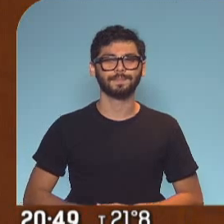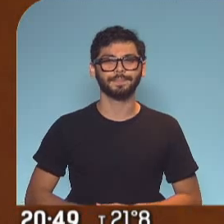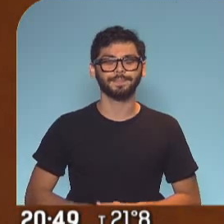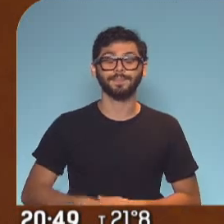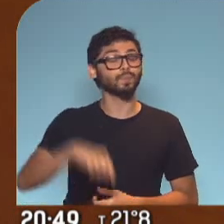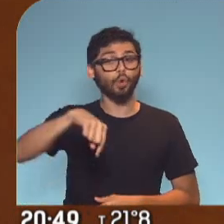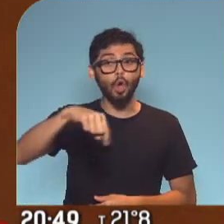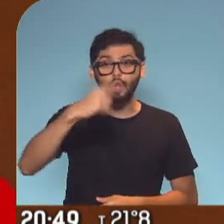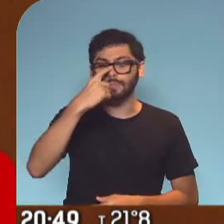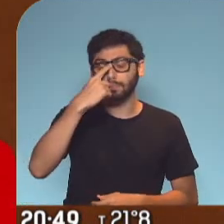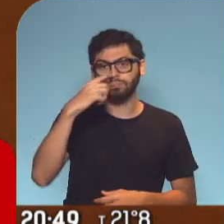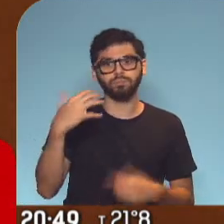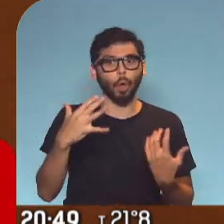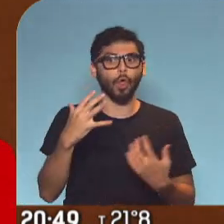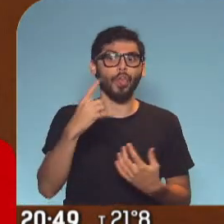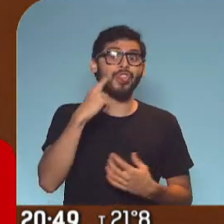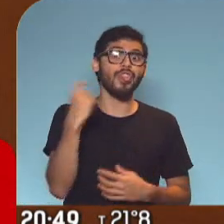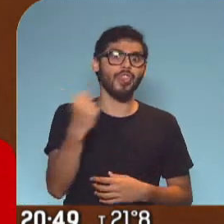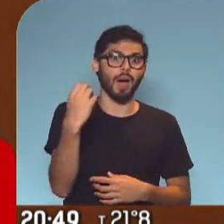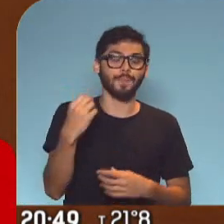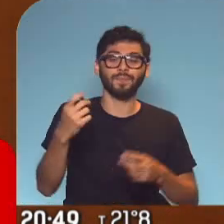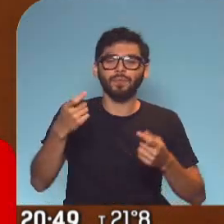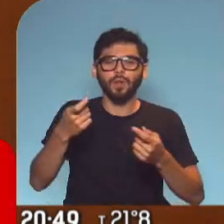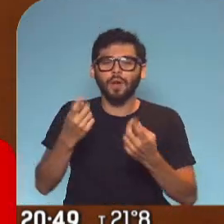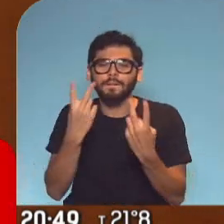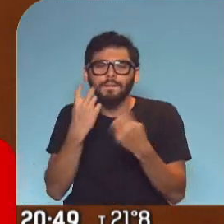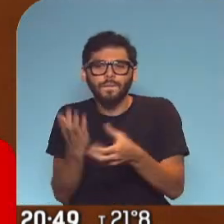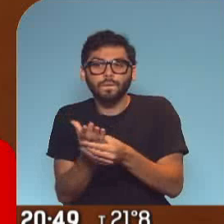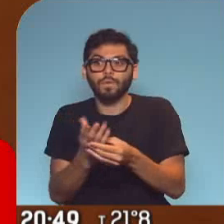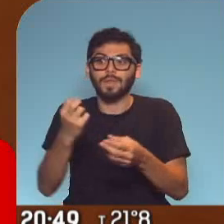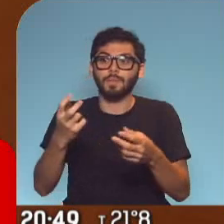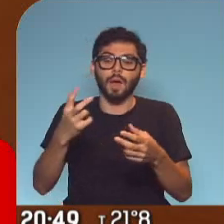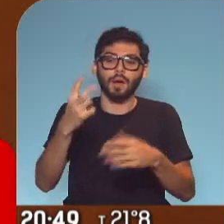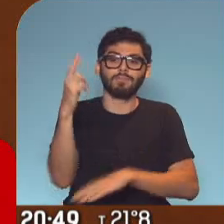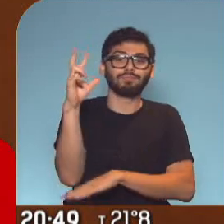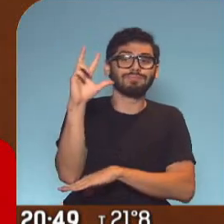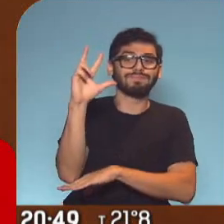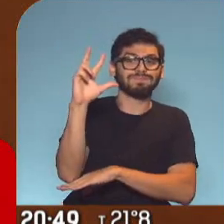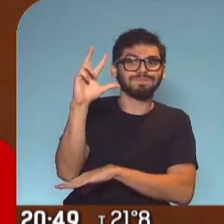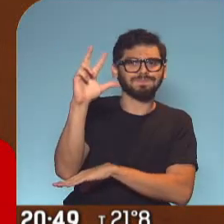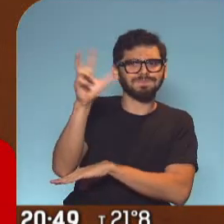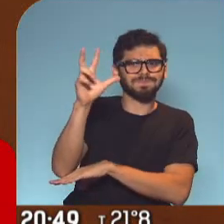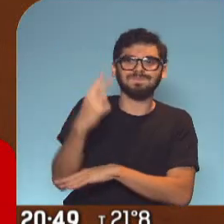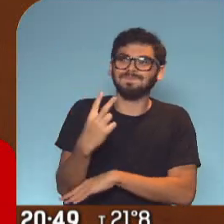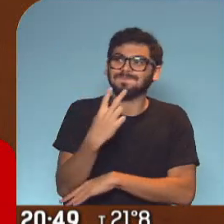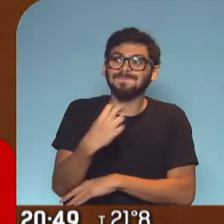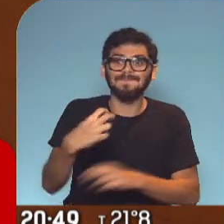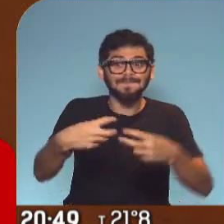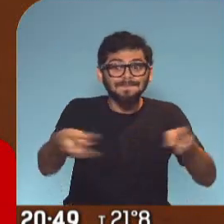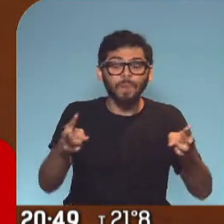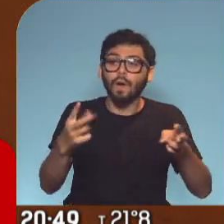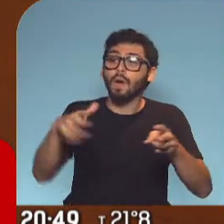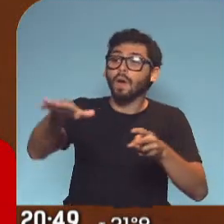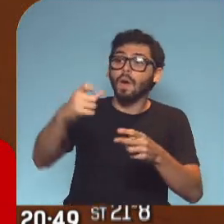Hoy era un día clave en la causa de los parques eólicos. Se esperaba la declaración de Mariano Macri y